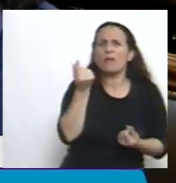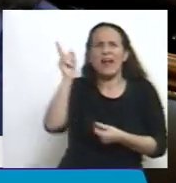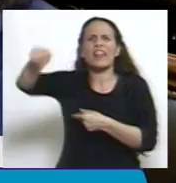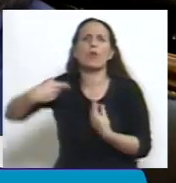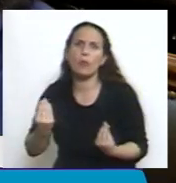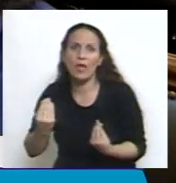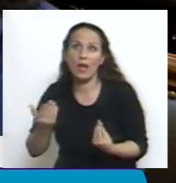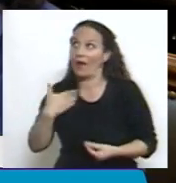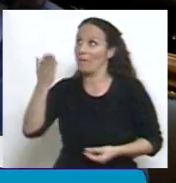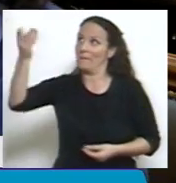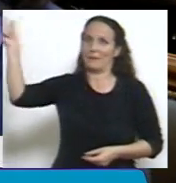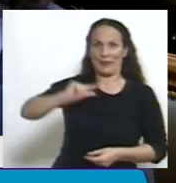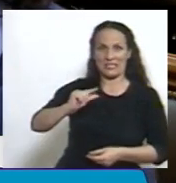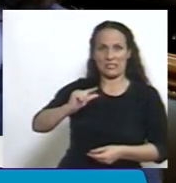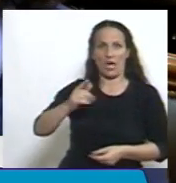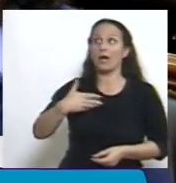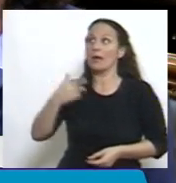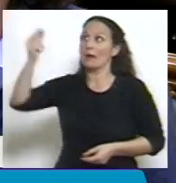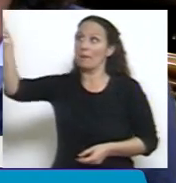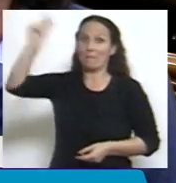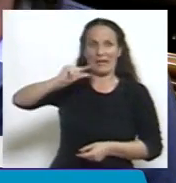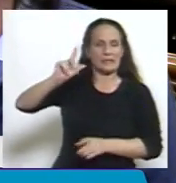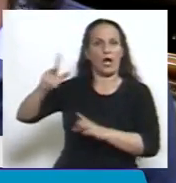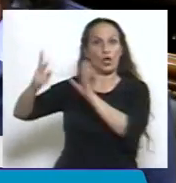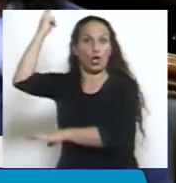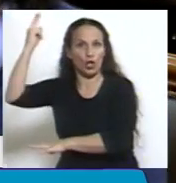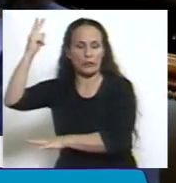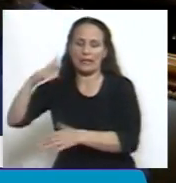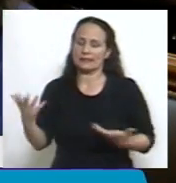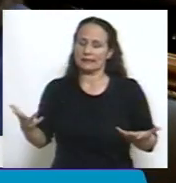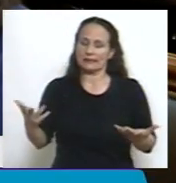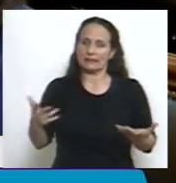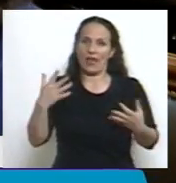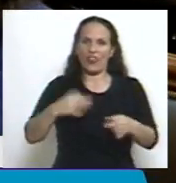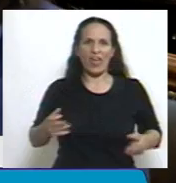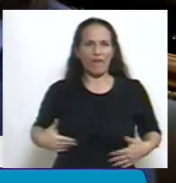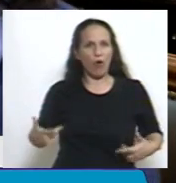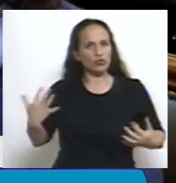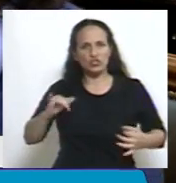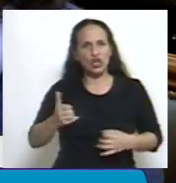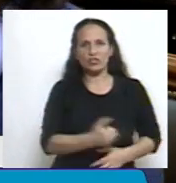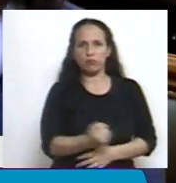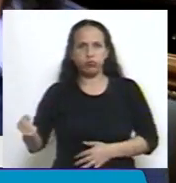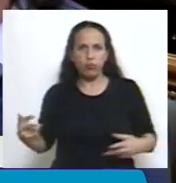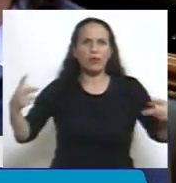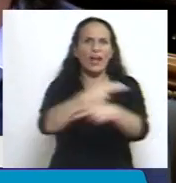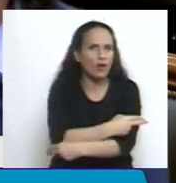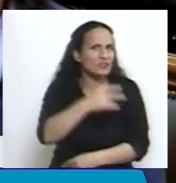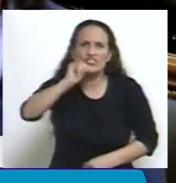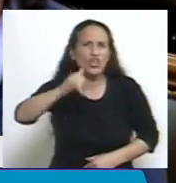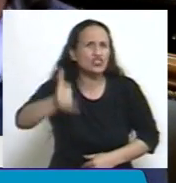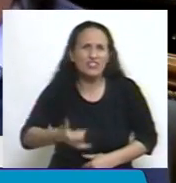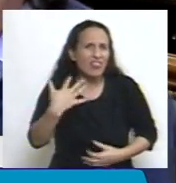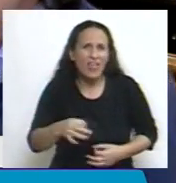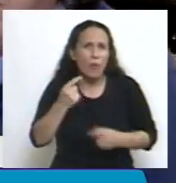de prestar, lo que pasa es que tengo que ajustar. Pero hay otro motivo adicional, que es que al revés de lo que ocurre en los países